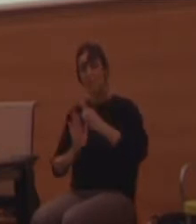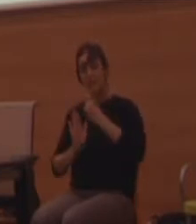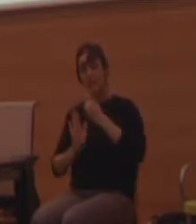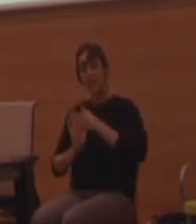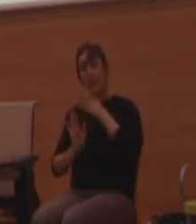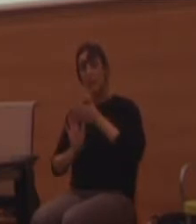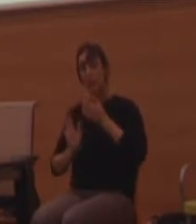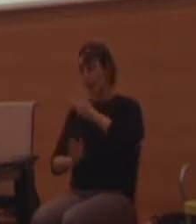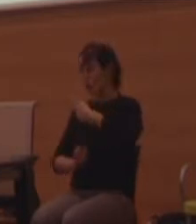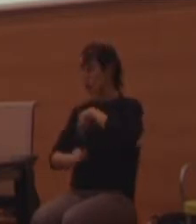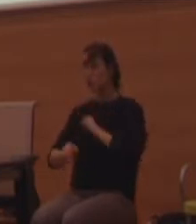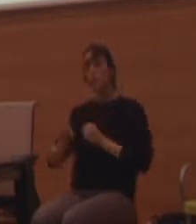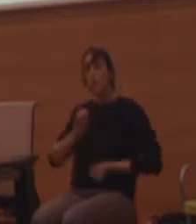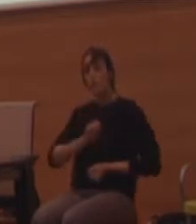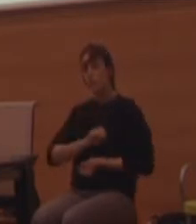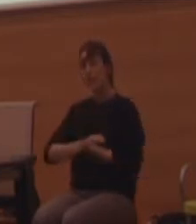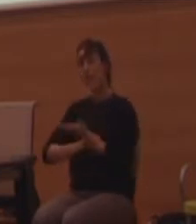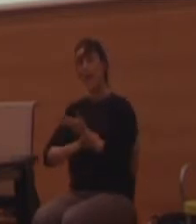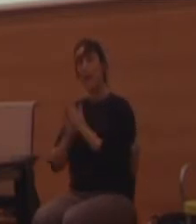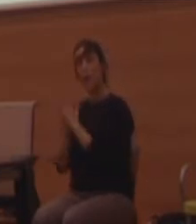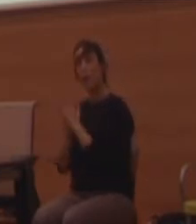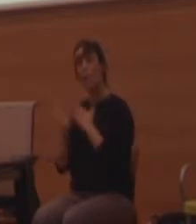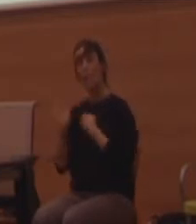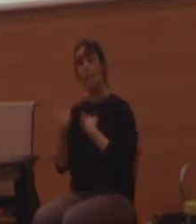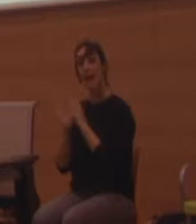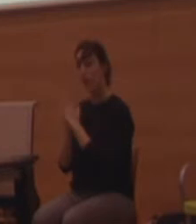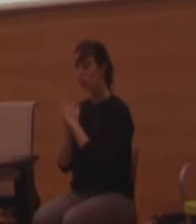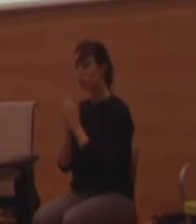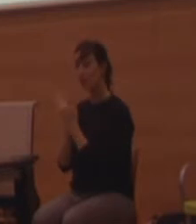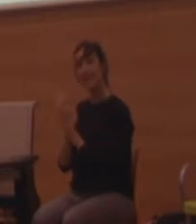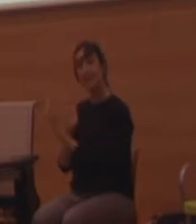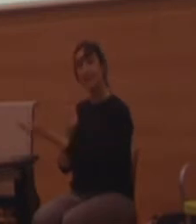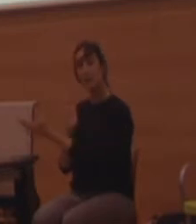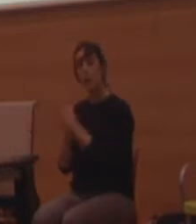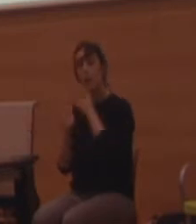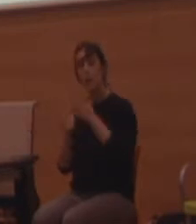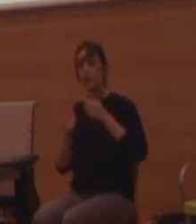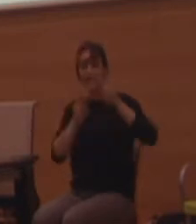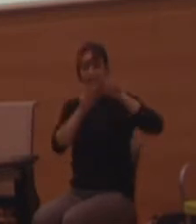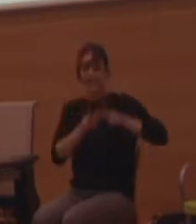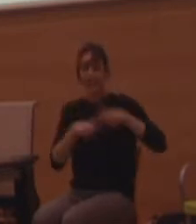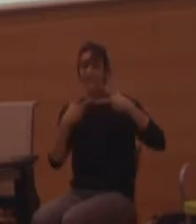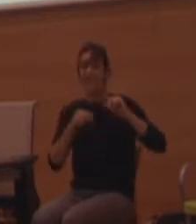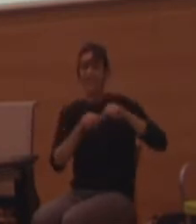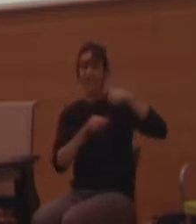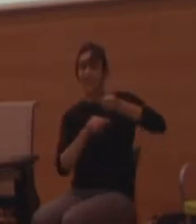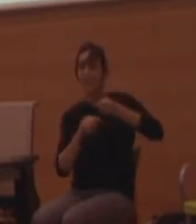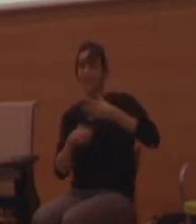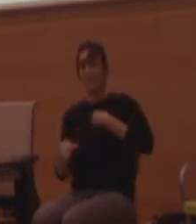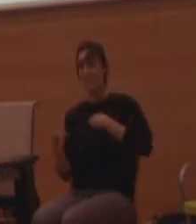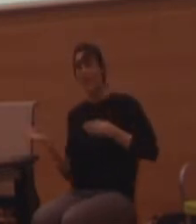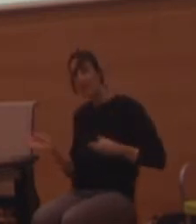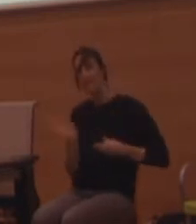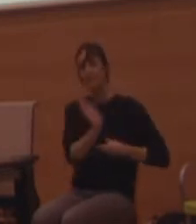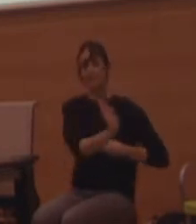creado un tríptico que después de este examen le damos a los pacientes para que se lleve a casa con todas